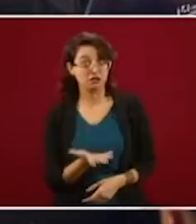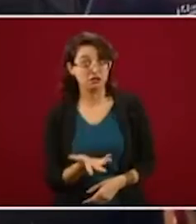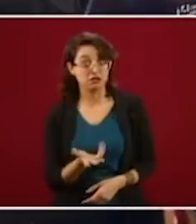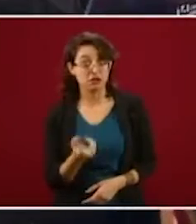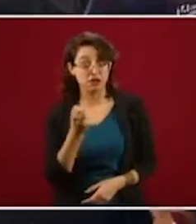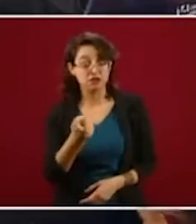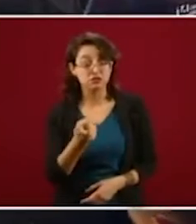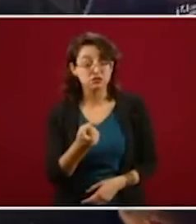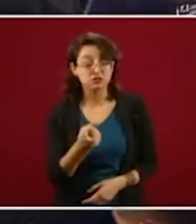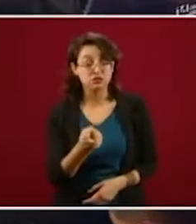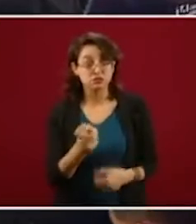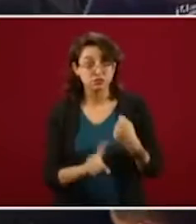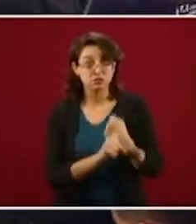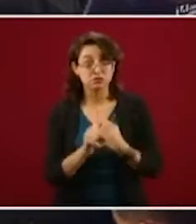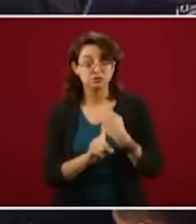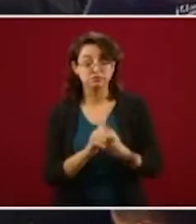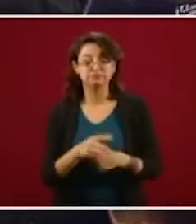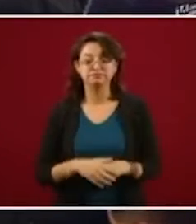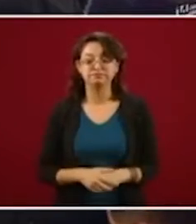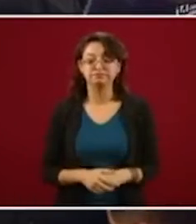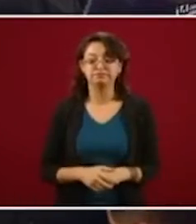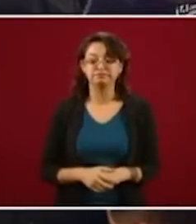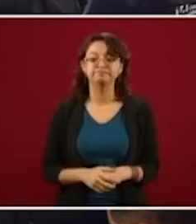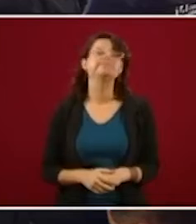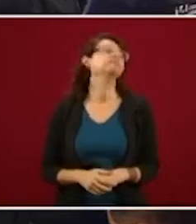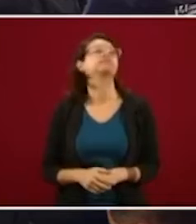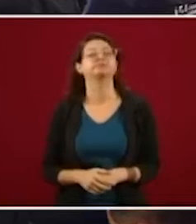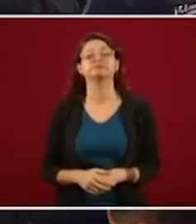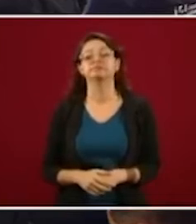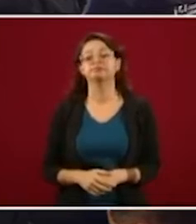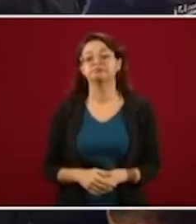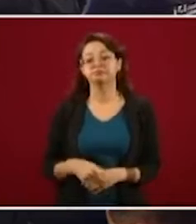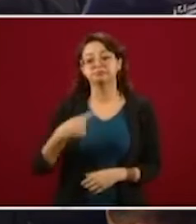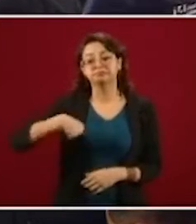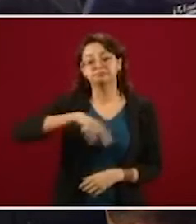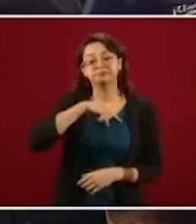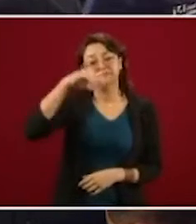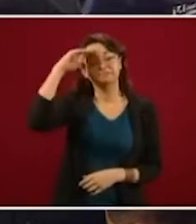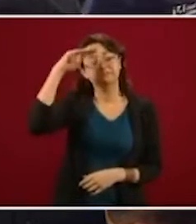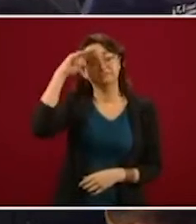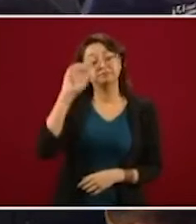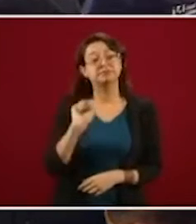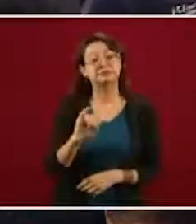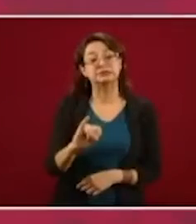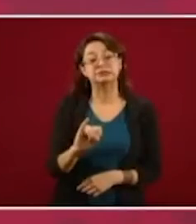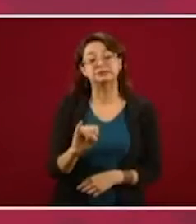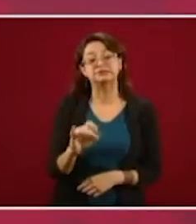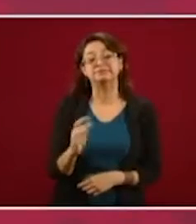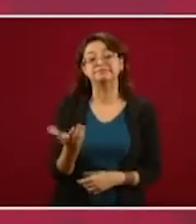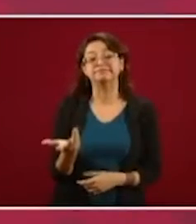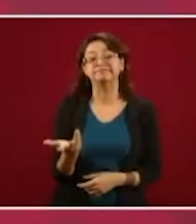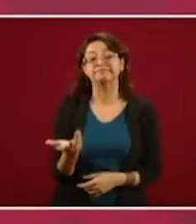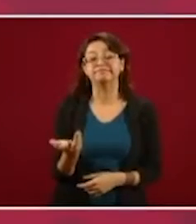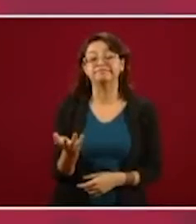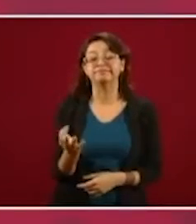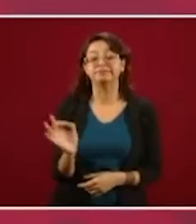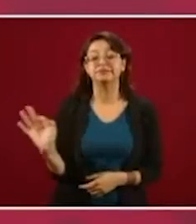ahora se han encontrado indicios de irregularidades en la dirección del Hospital Infantil. Ellos están